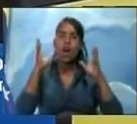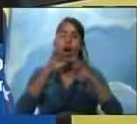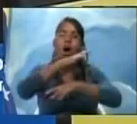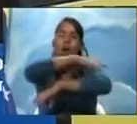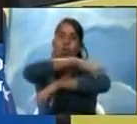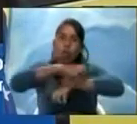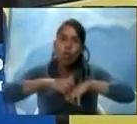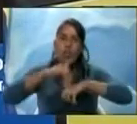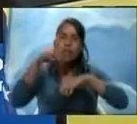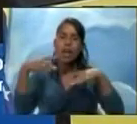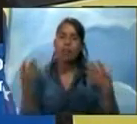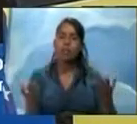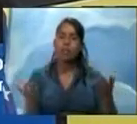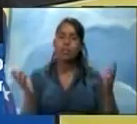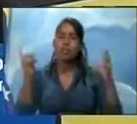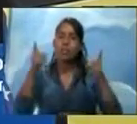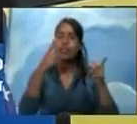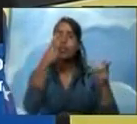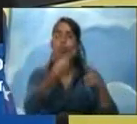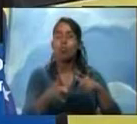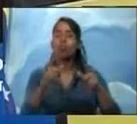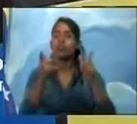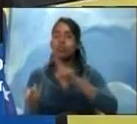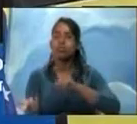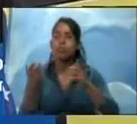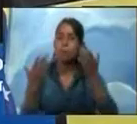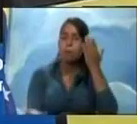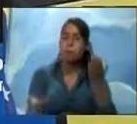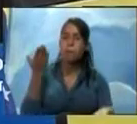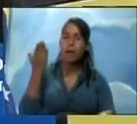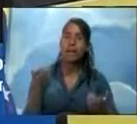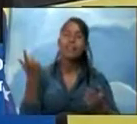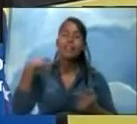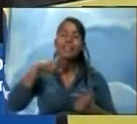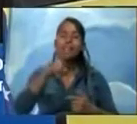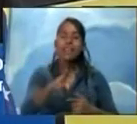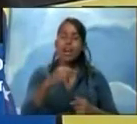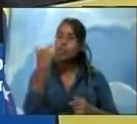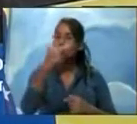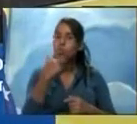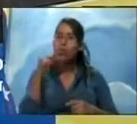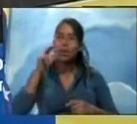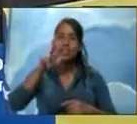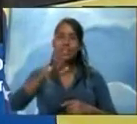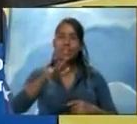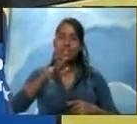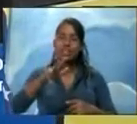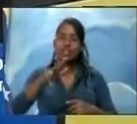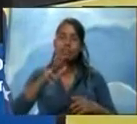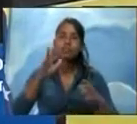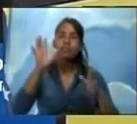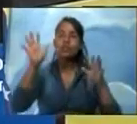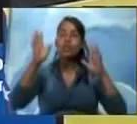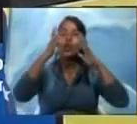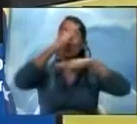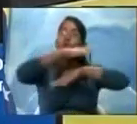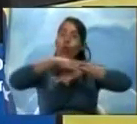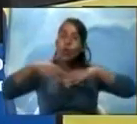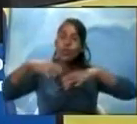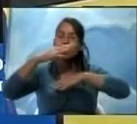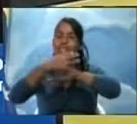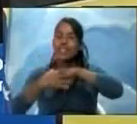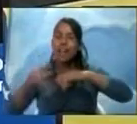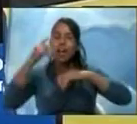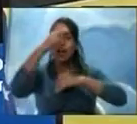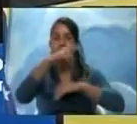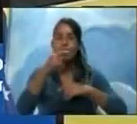cual se alzaba de un costado más que de otro y tenía en su boca tres costillas entre los dientes. Y